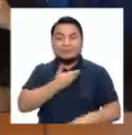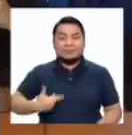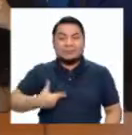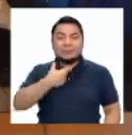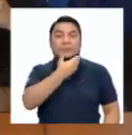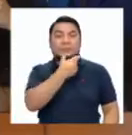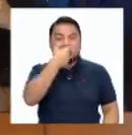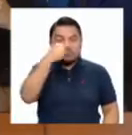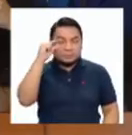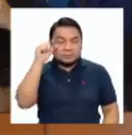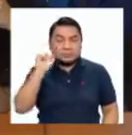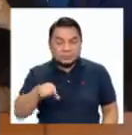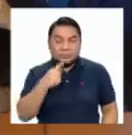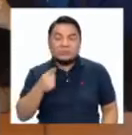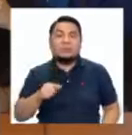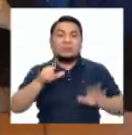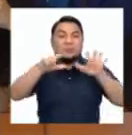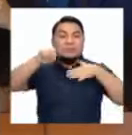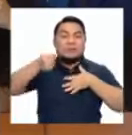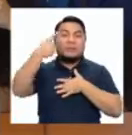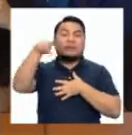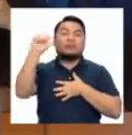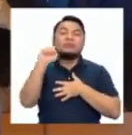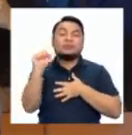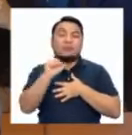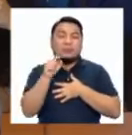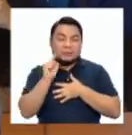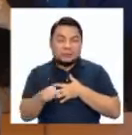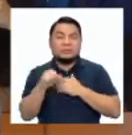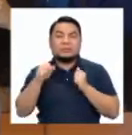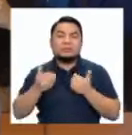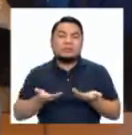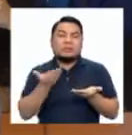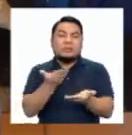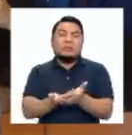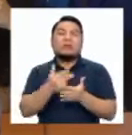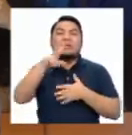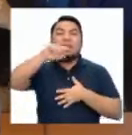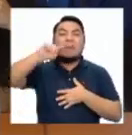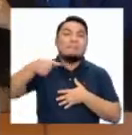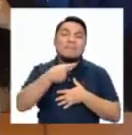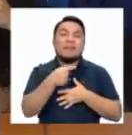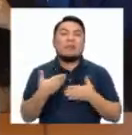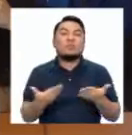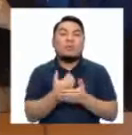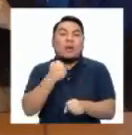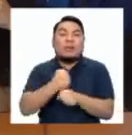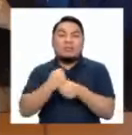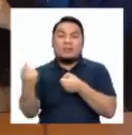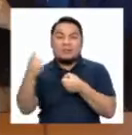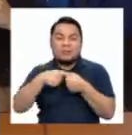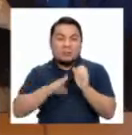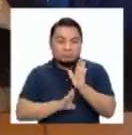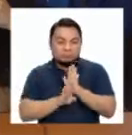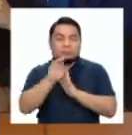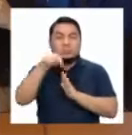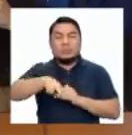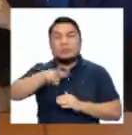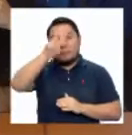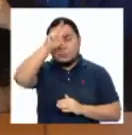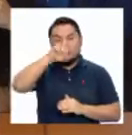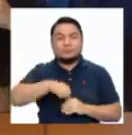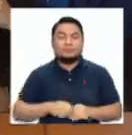que la inversión, que supera los 7.000 millones de soles, generará más de 30.000 empleos y contribuirá a la reactivación económica del país.